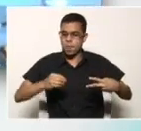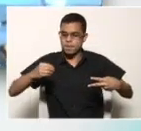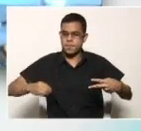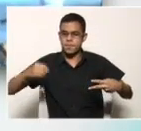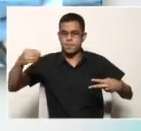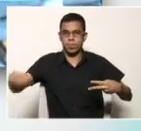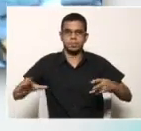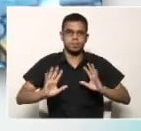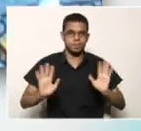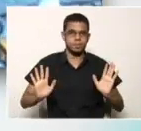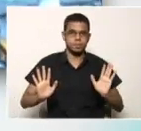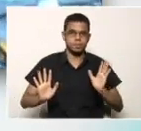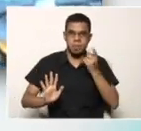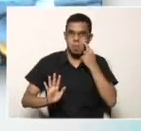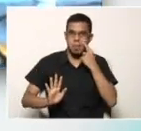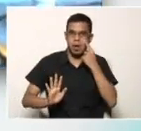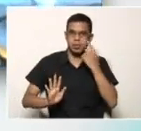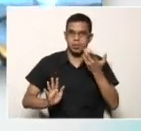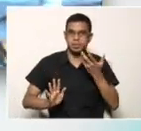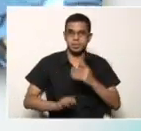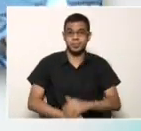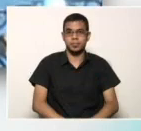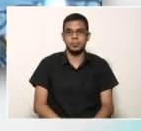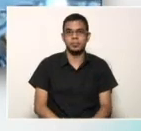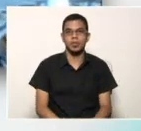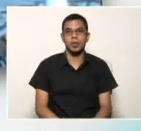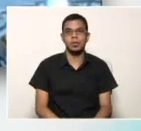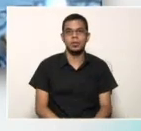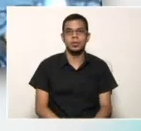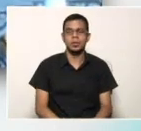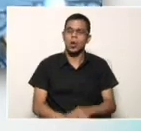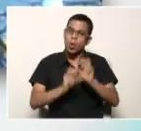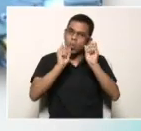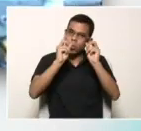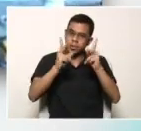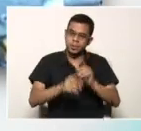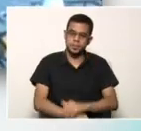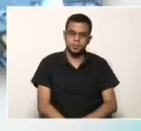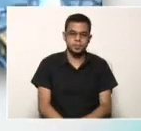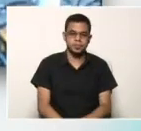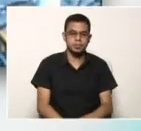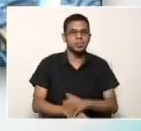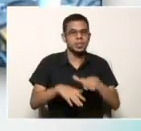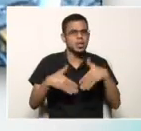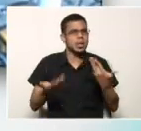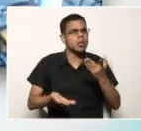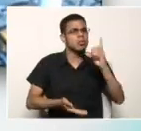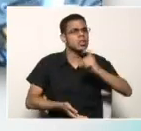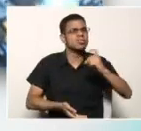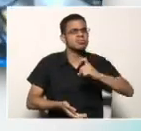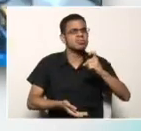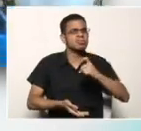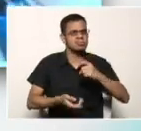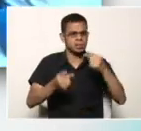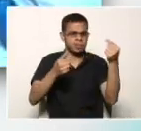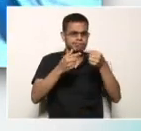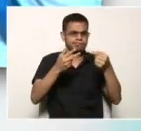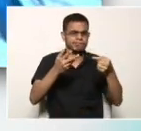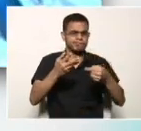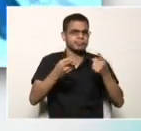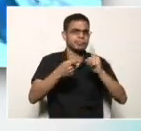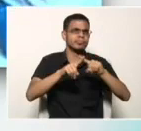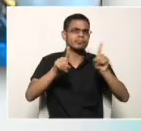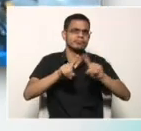reinstalación. ¿Qué elementos voy a utilizar yo para desarmar y armar esta plancha, Manuel? Ya les mostré el